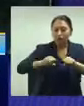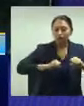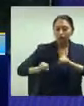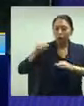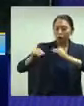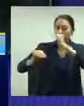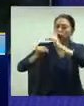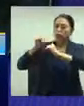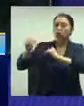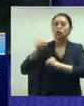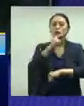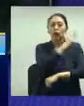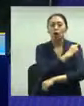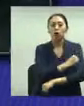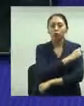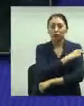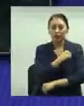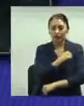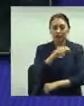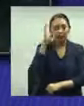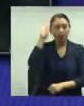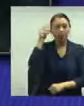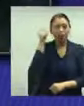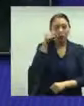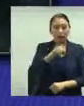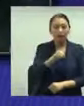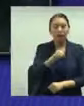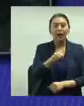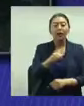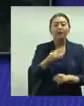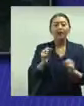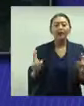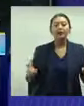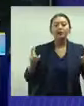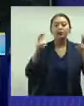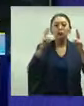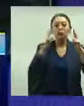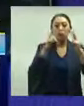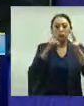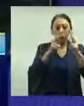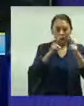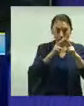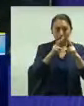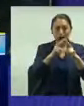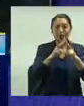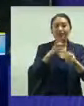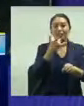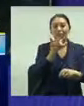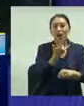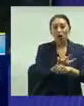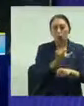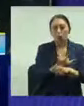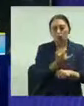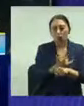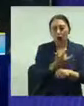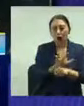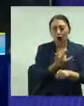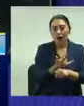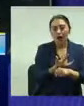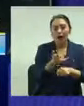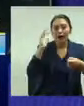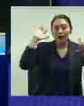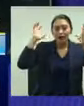de los hospitales, porque en este caso está la construcción de los hospitales de Chiquimula, de Jutiapa, de Cobán